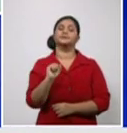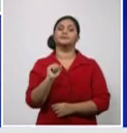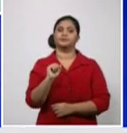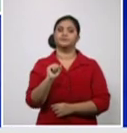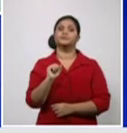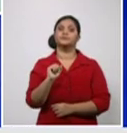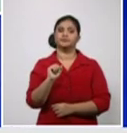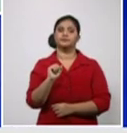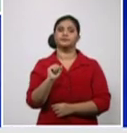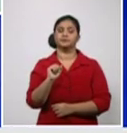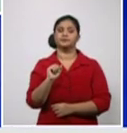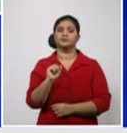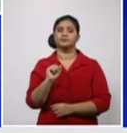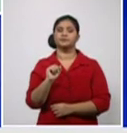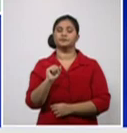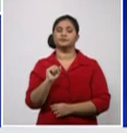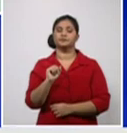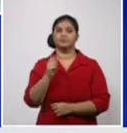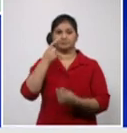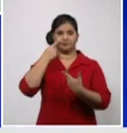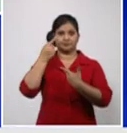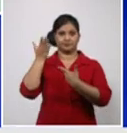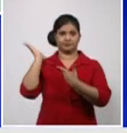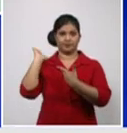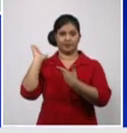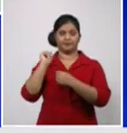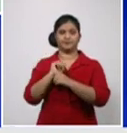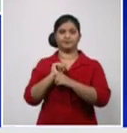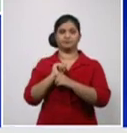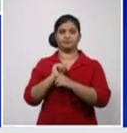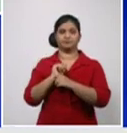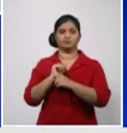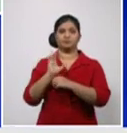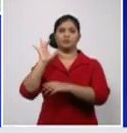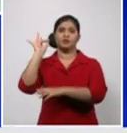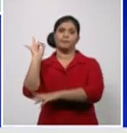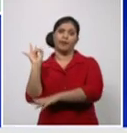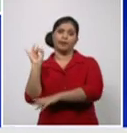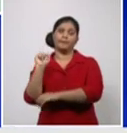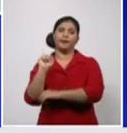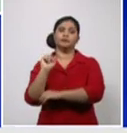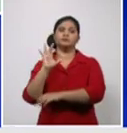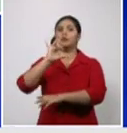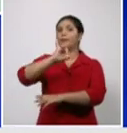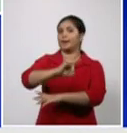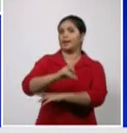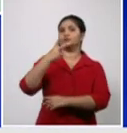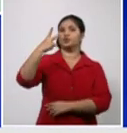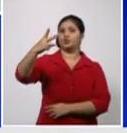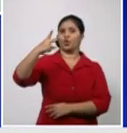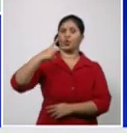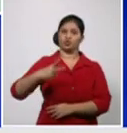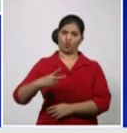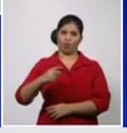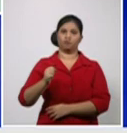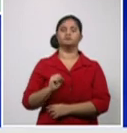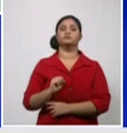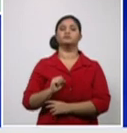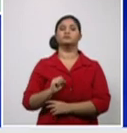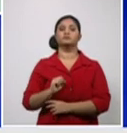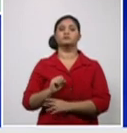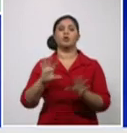Juan y Martínez 3, La Palma y Los Palacios 2 cada una, y Guánico y San Luis 1 cada una.